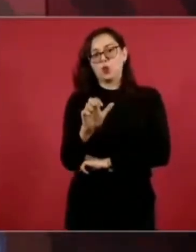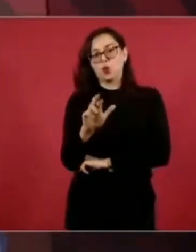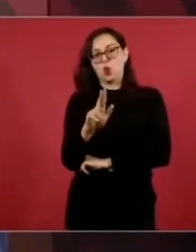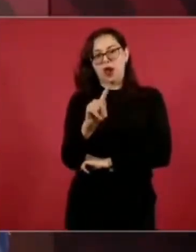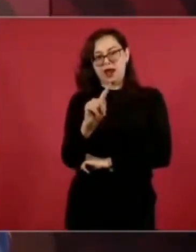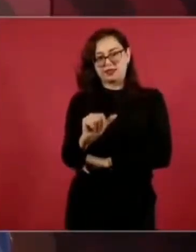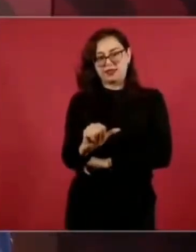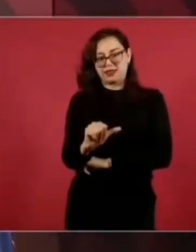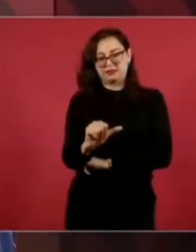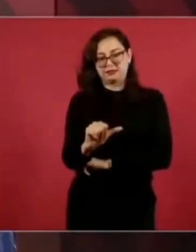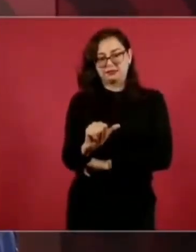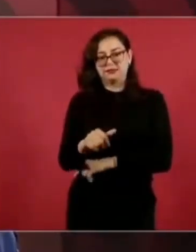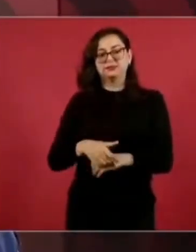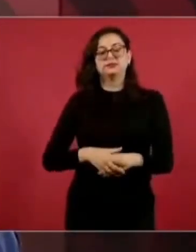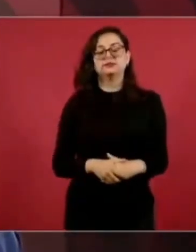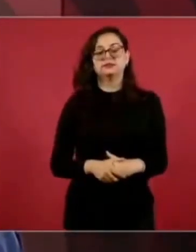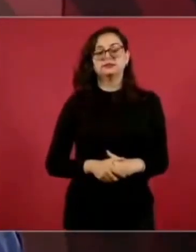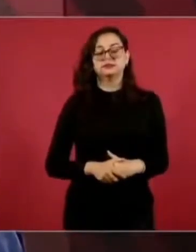Lo